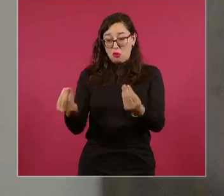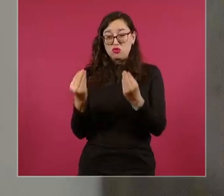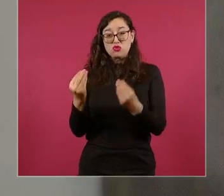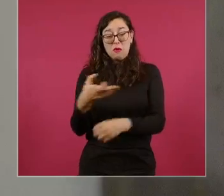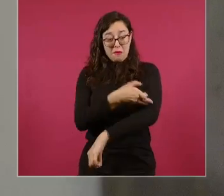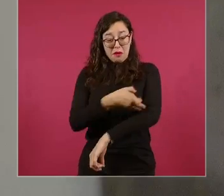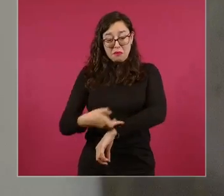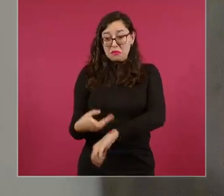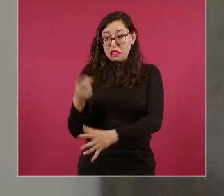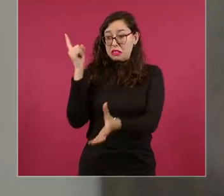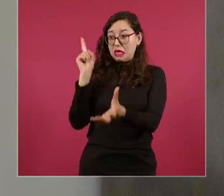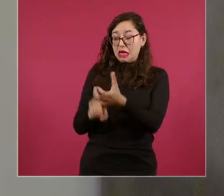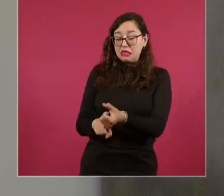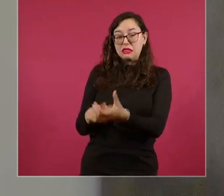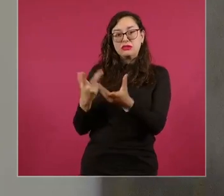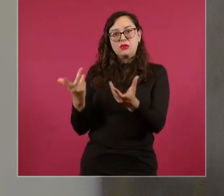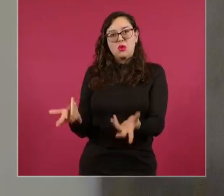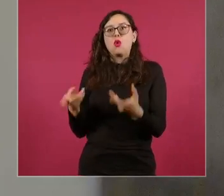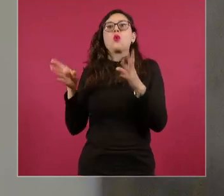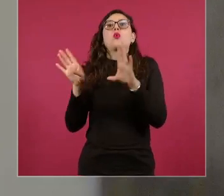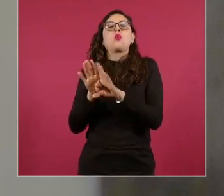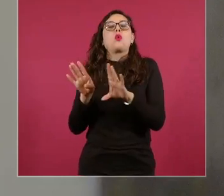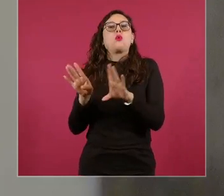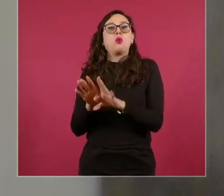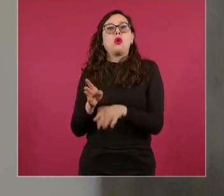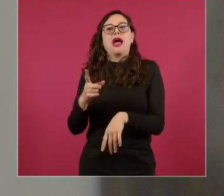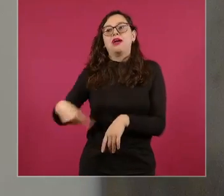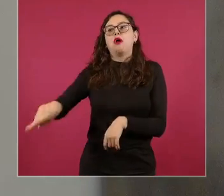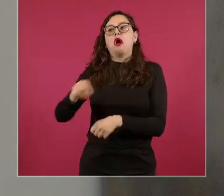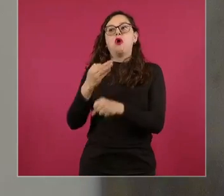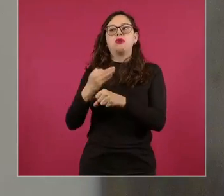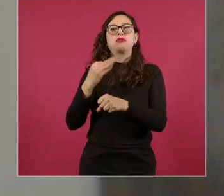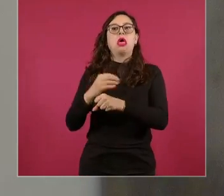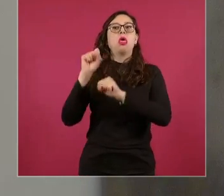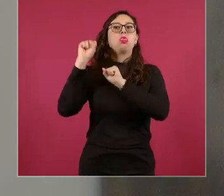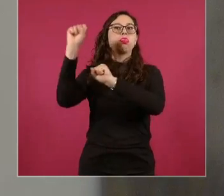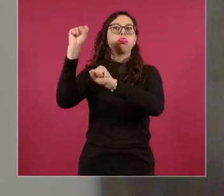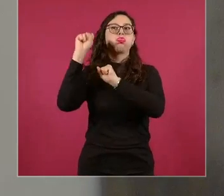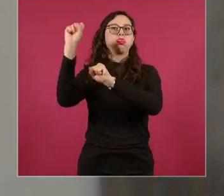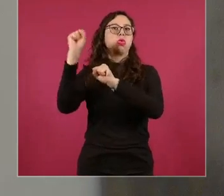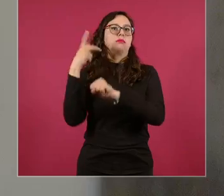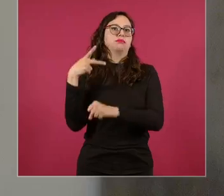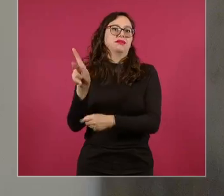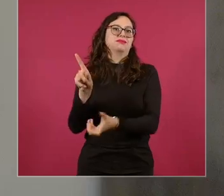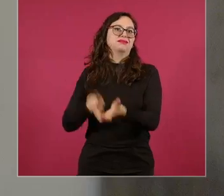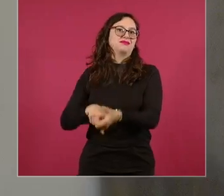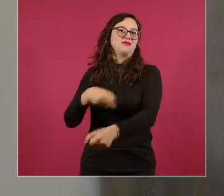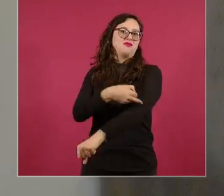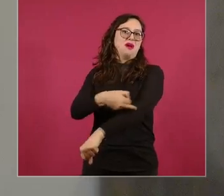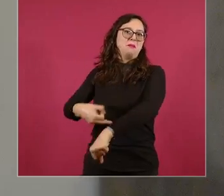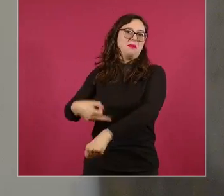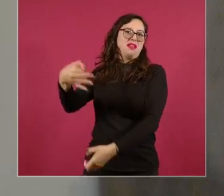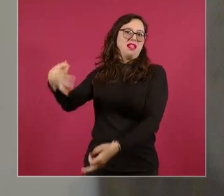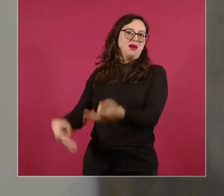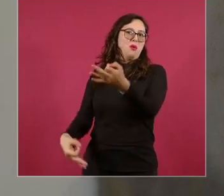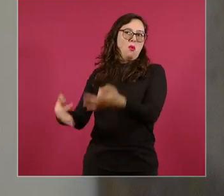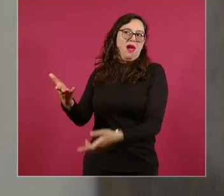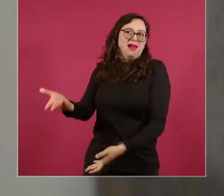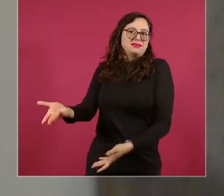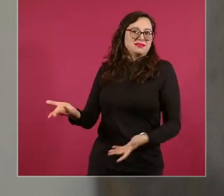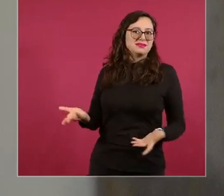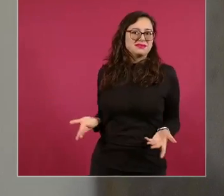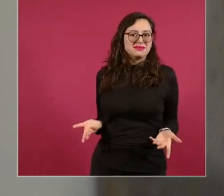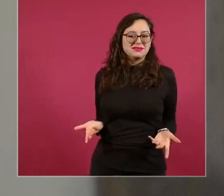incluso están protestando en estos momentos. ¿Qué haría la reforma en este caso para,